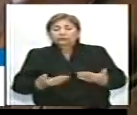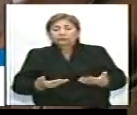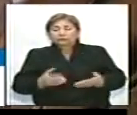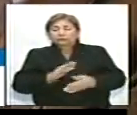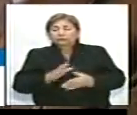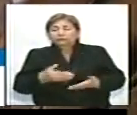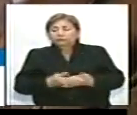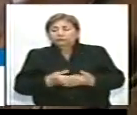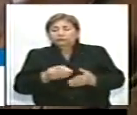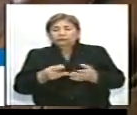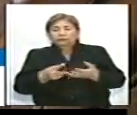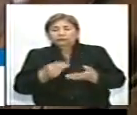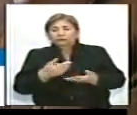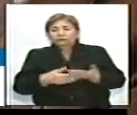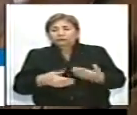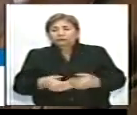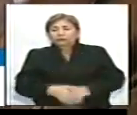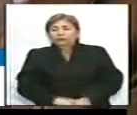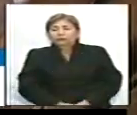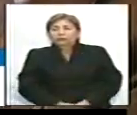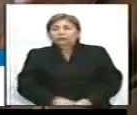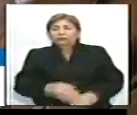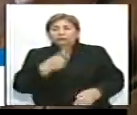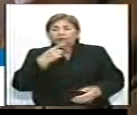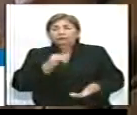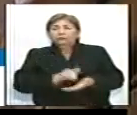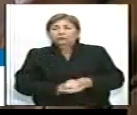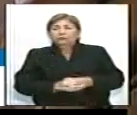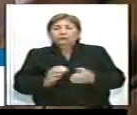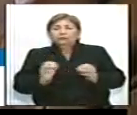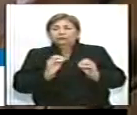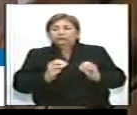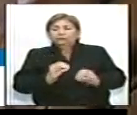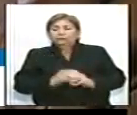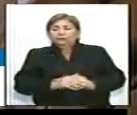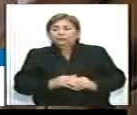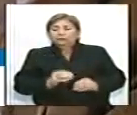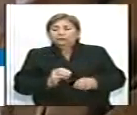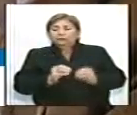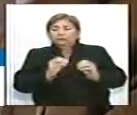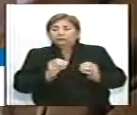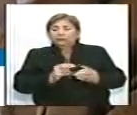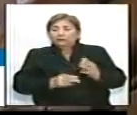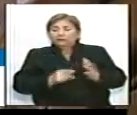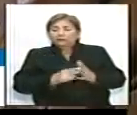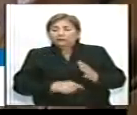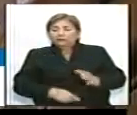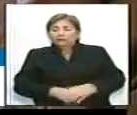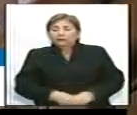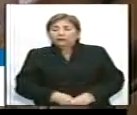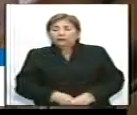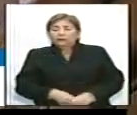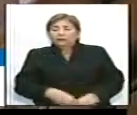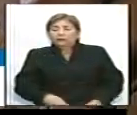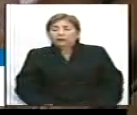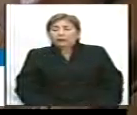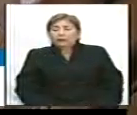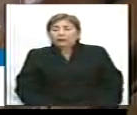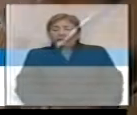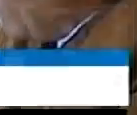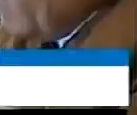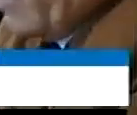Para que se dilapide, como se ha venido dilapidando el dinero, sino para que se haga inversión para el crecimiento y luego desarrollo de esas zonas.